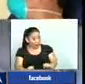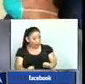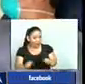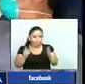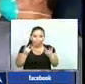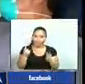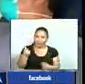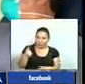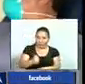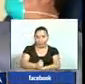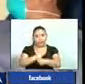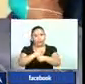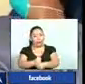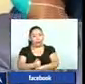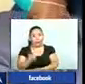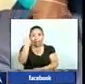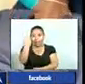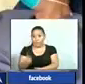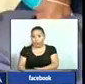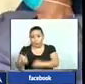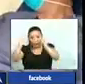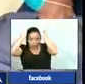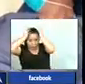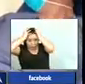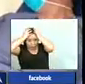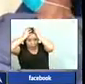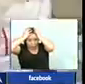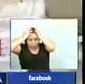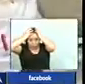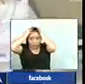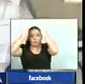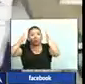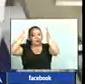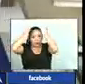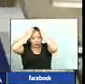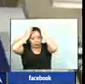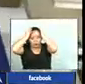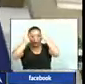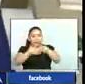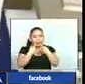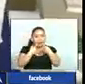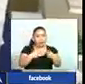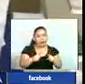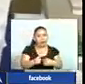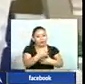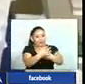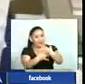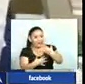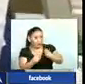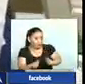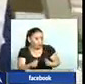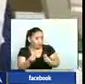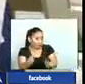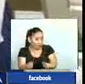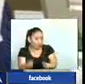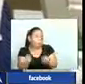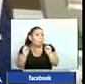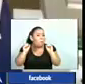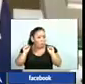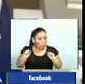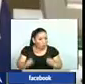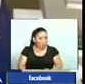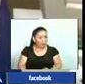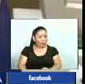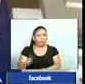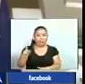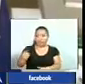uno de los científicos de la organización manifestó que la terapia con plasma de paciente convalesciente se ha utilizado en el